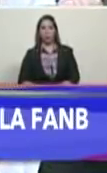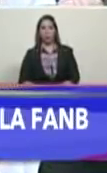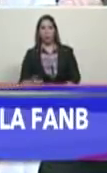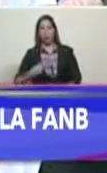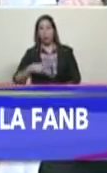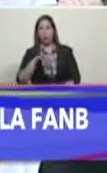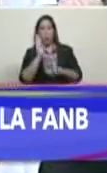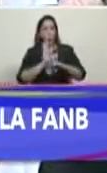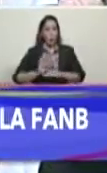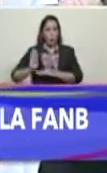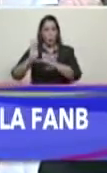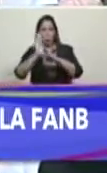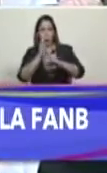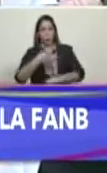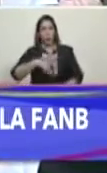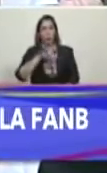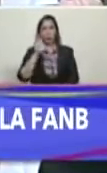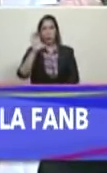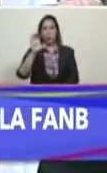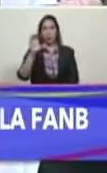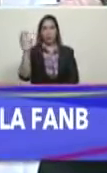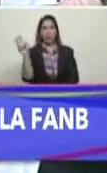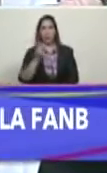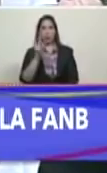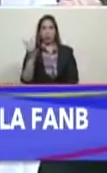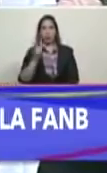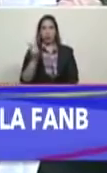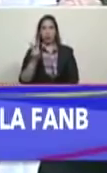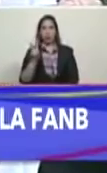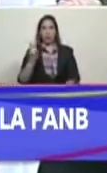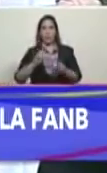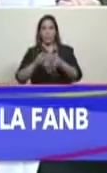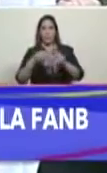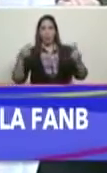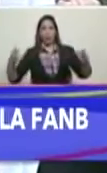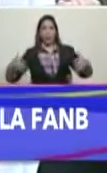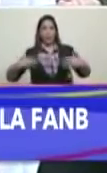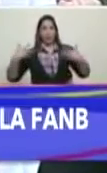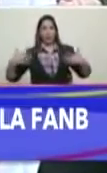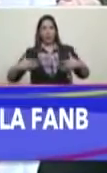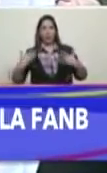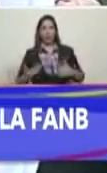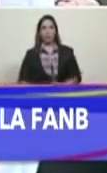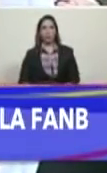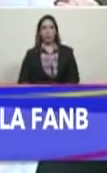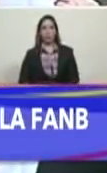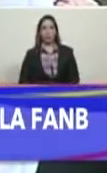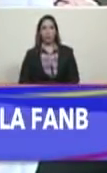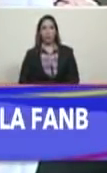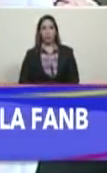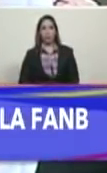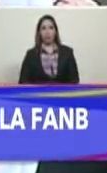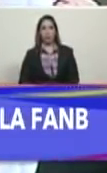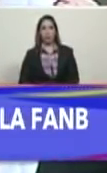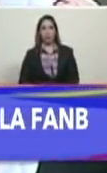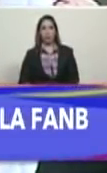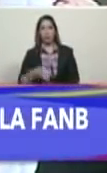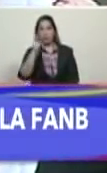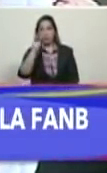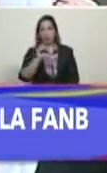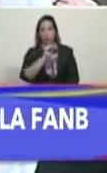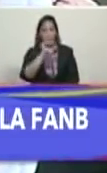venezolana. Bendiciones de paz, de felicidad. Y que colme de bendiciones, de